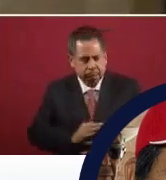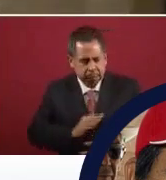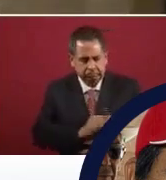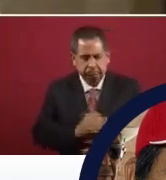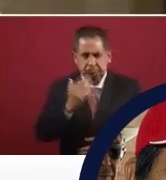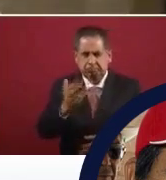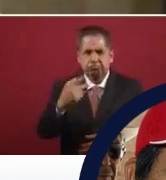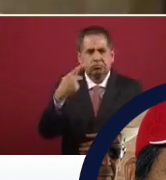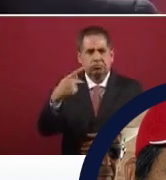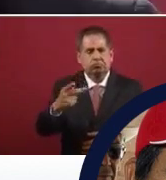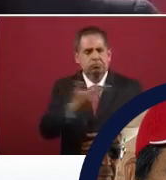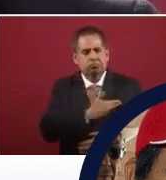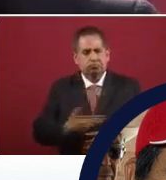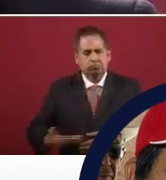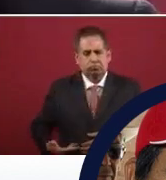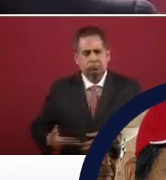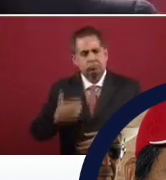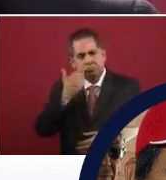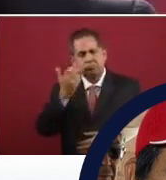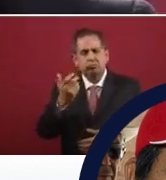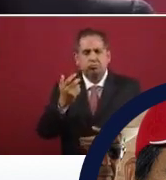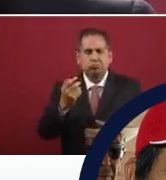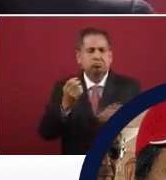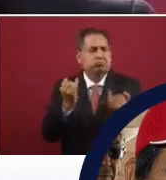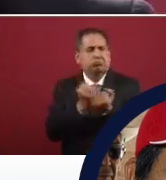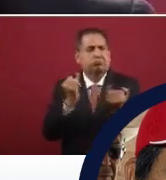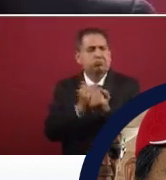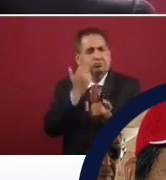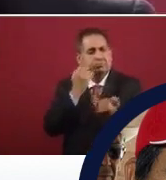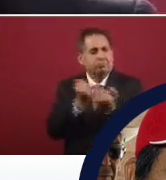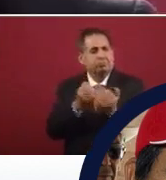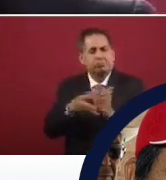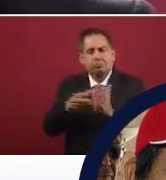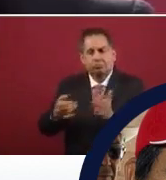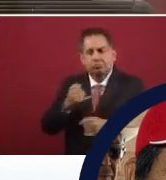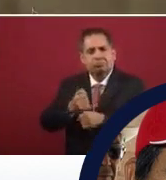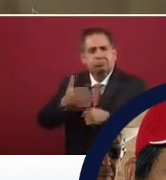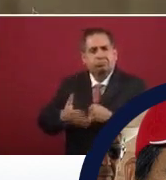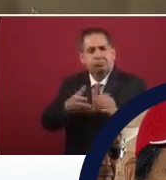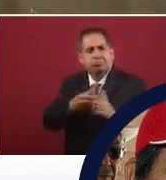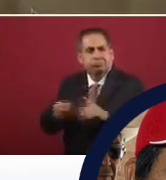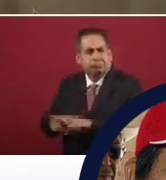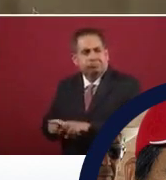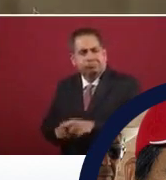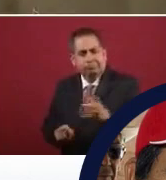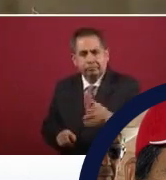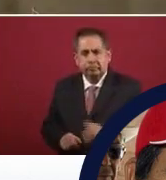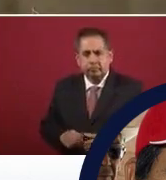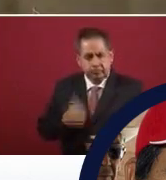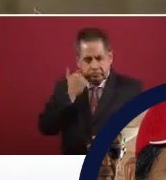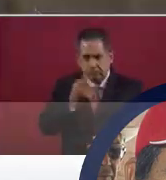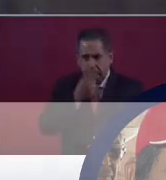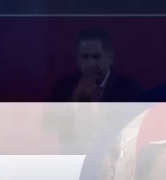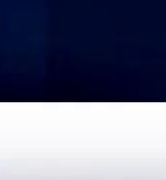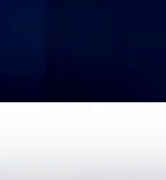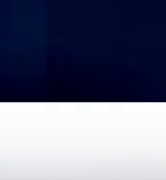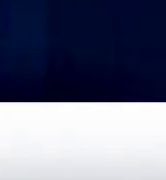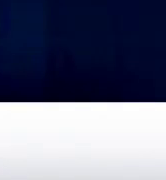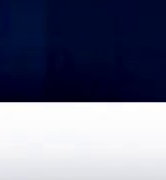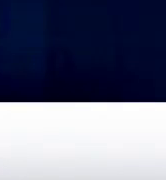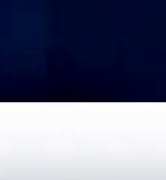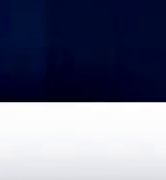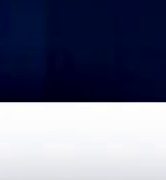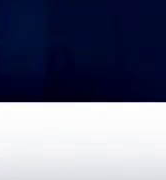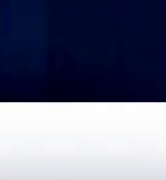de seguridad como los diferentes municipios. Cajeme pregona que tiene mucho desarrollo, Cajeme dice que esto y que